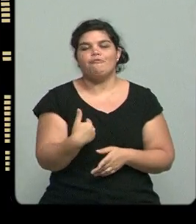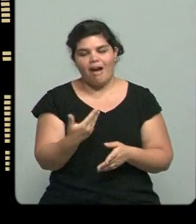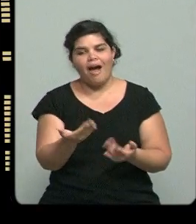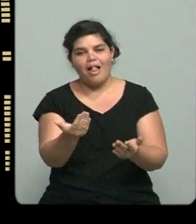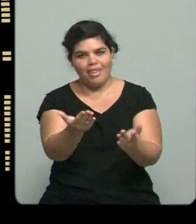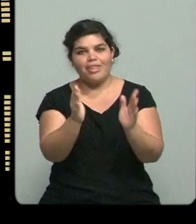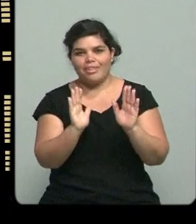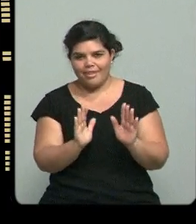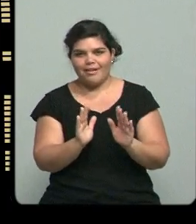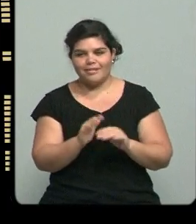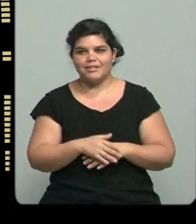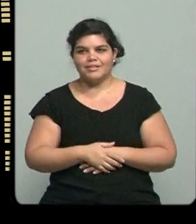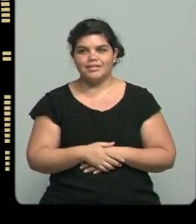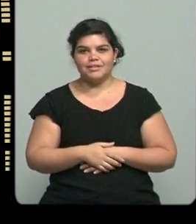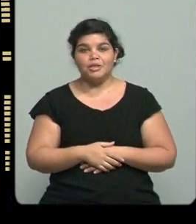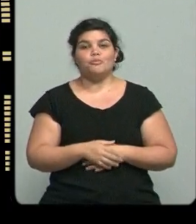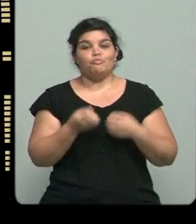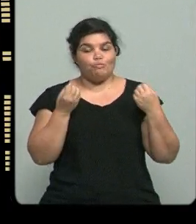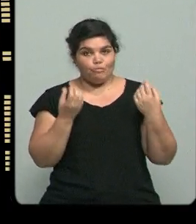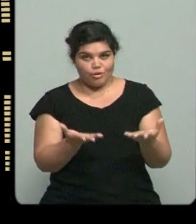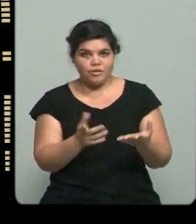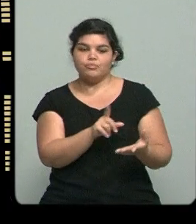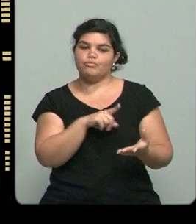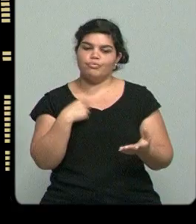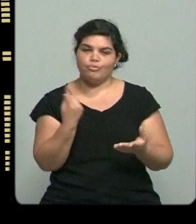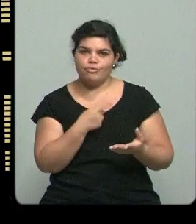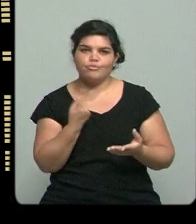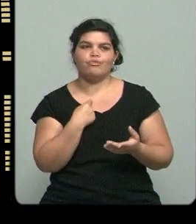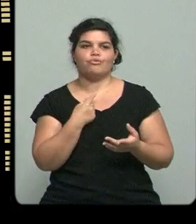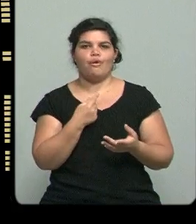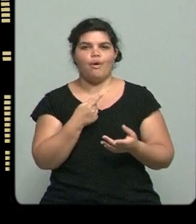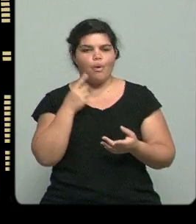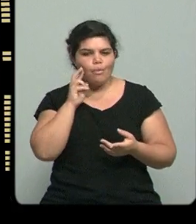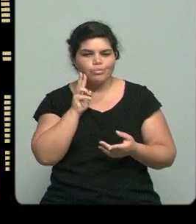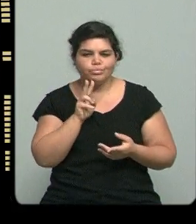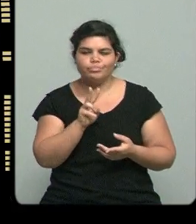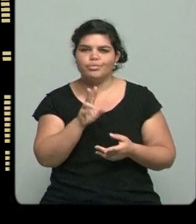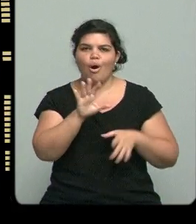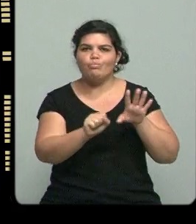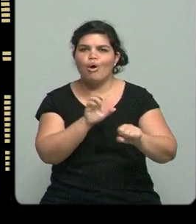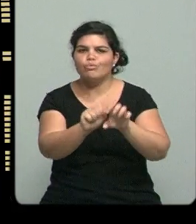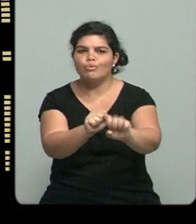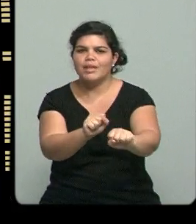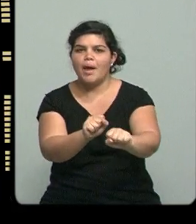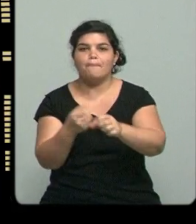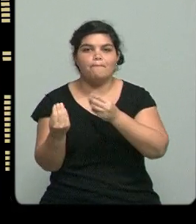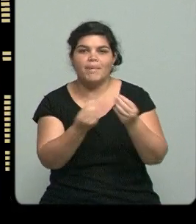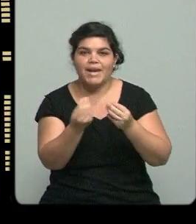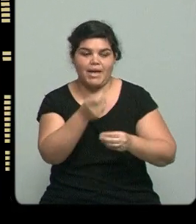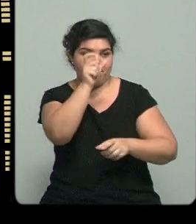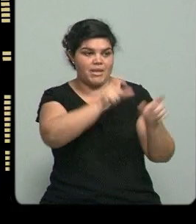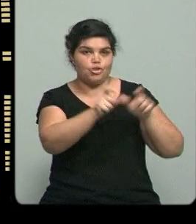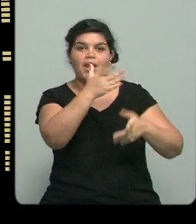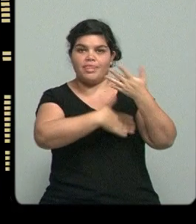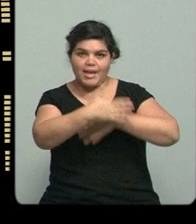y es por eso que buscamos alternativas y oportunidades para que las personas con discapacidad